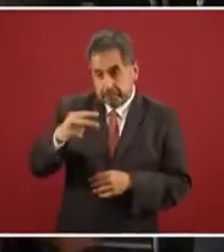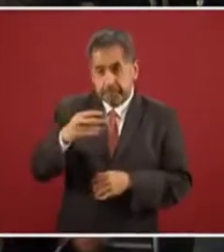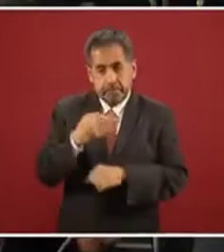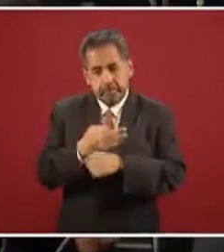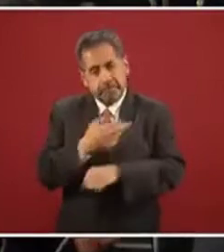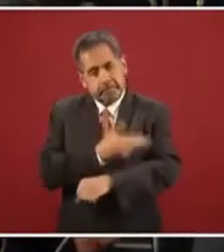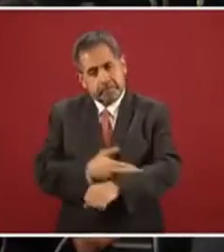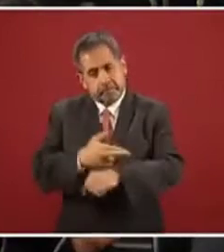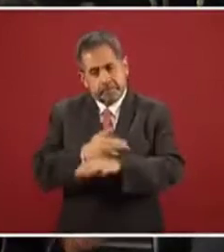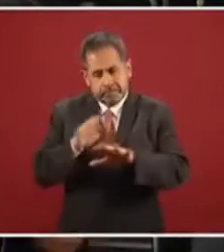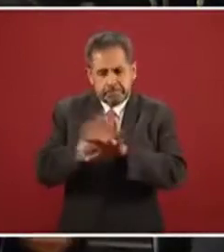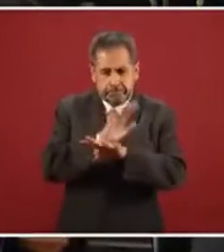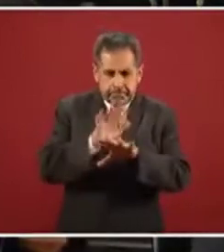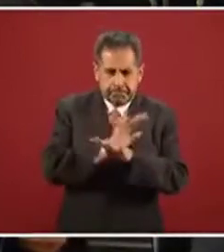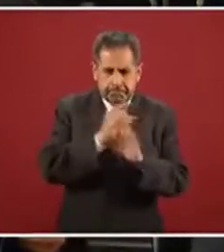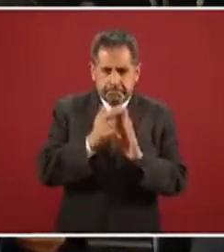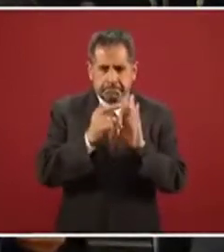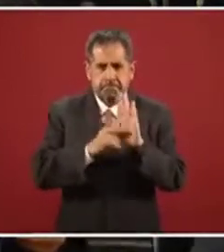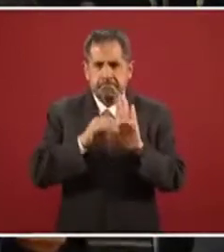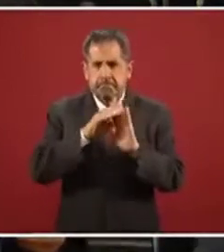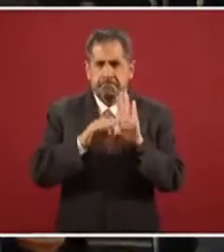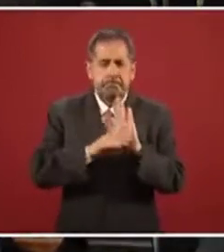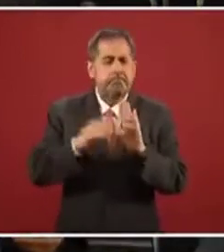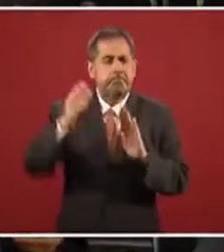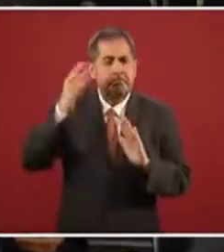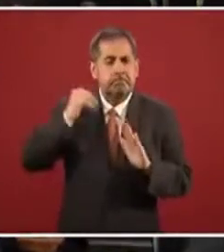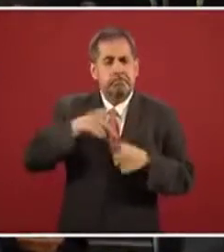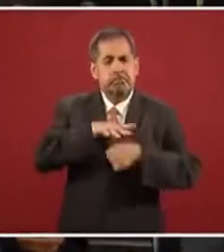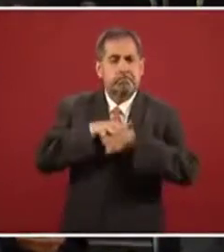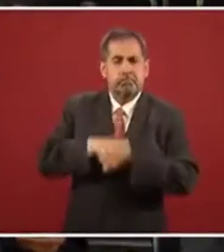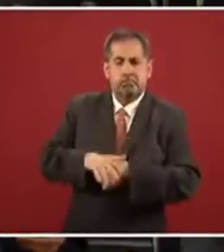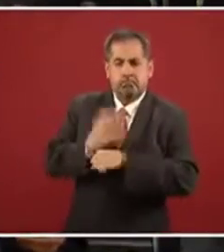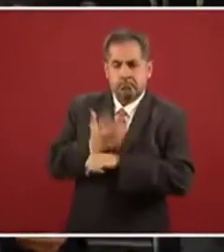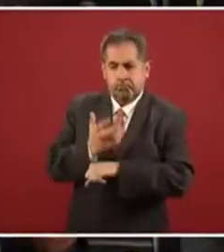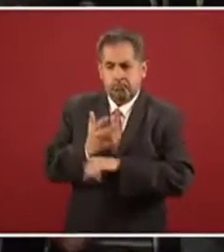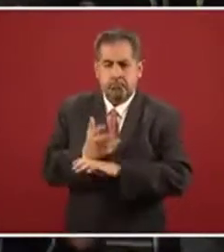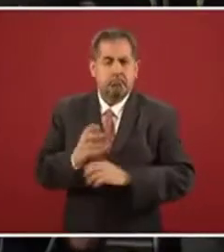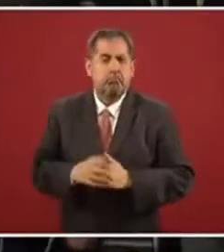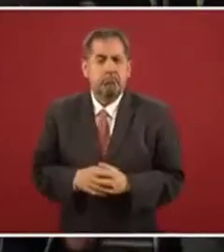serie de medidas que fueron inducidas por la presión estadounidense.